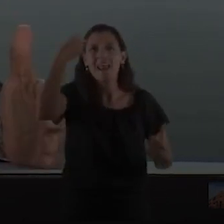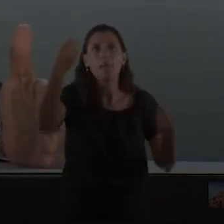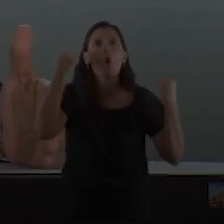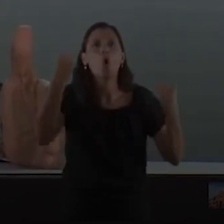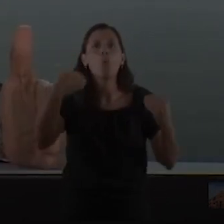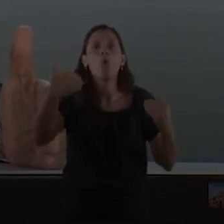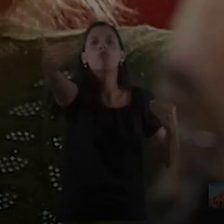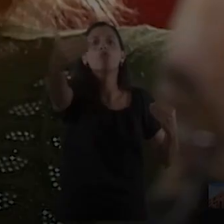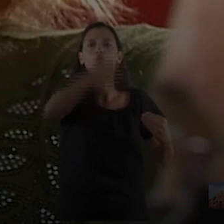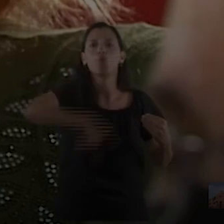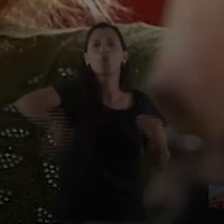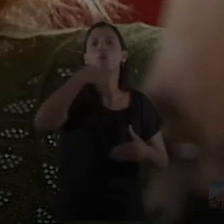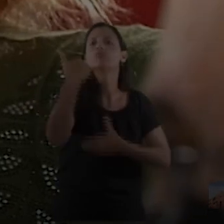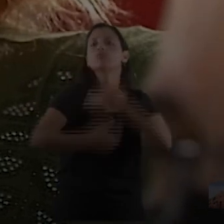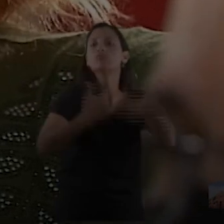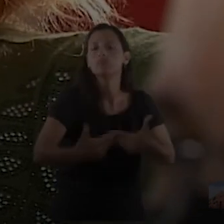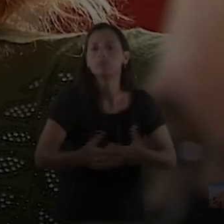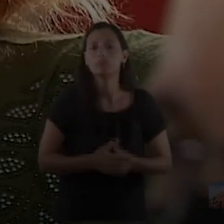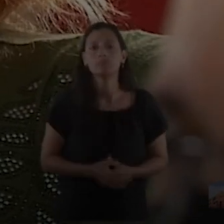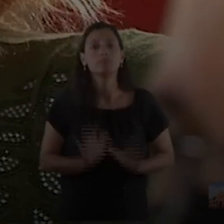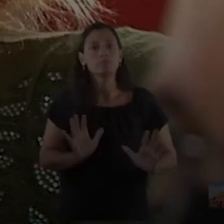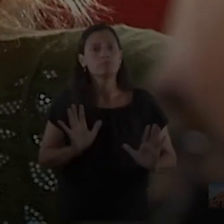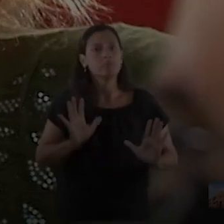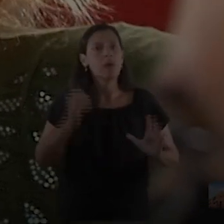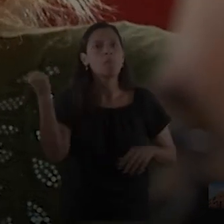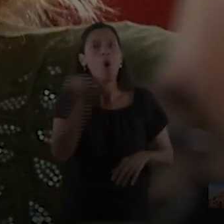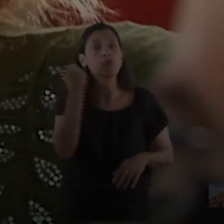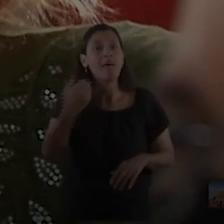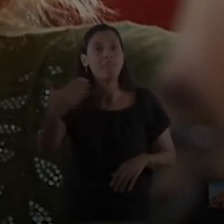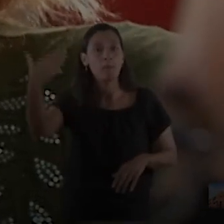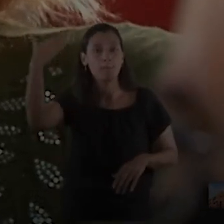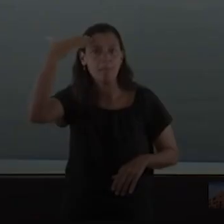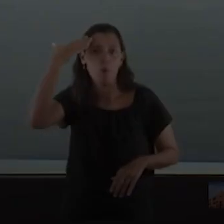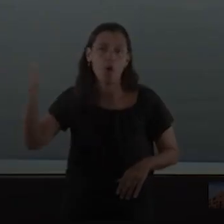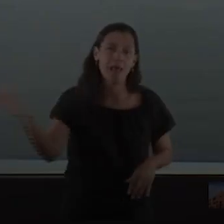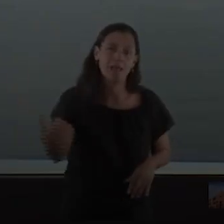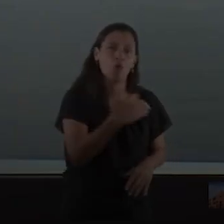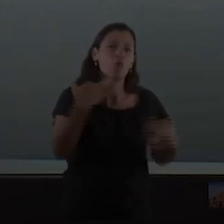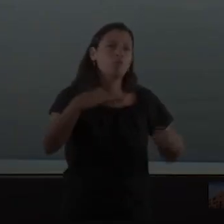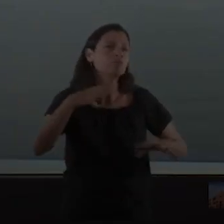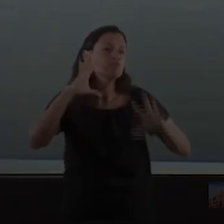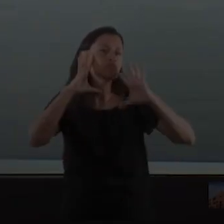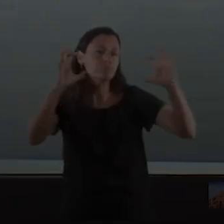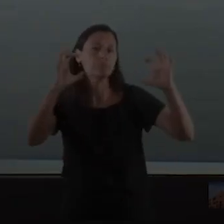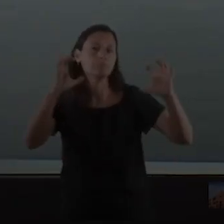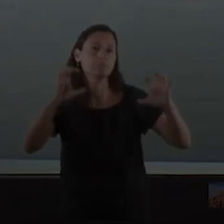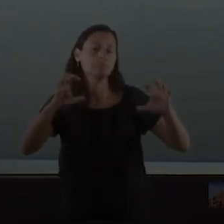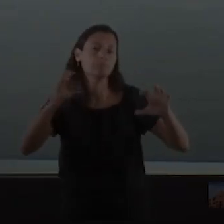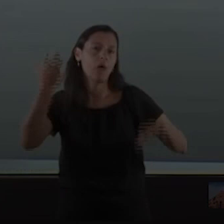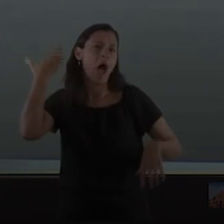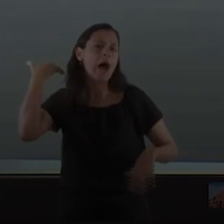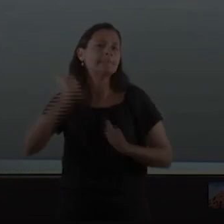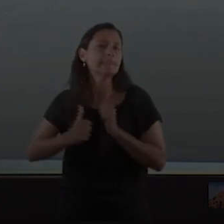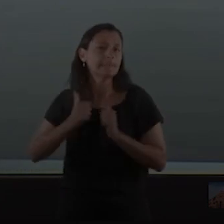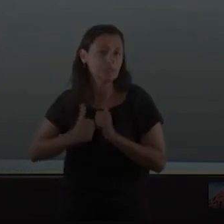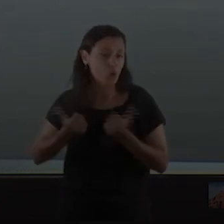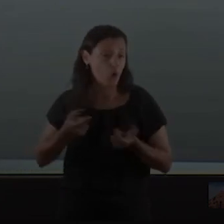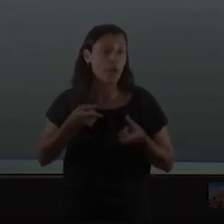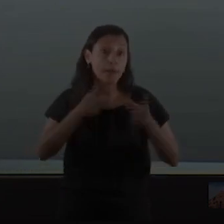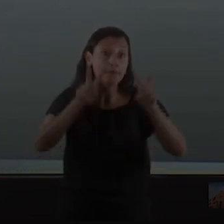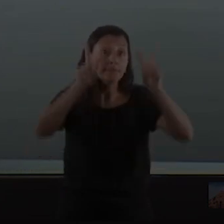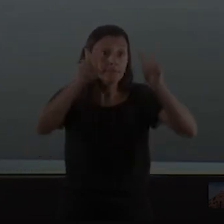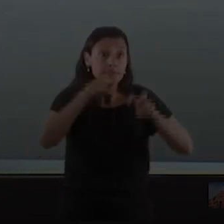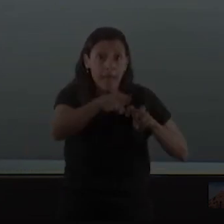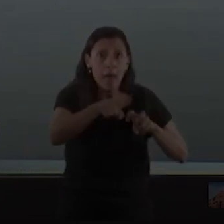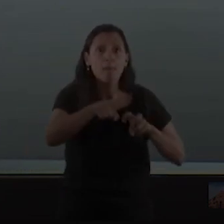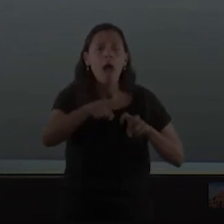crecer. Tener memoria, simplemente tener memoria. Y recordar, en ese caso, que cuando los